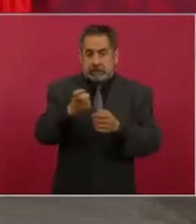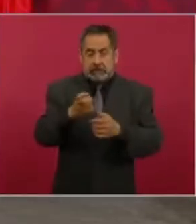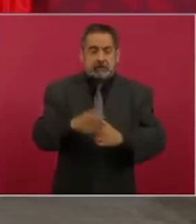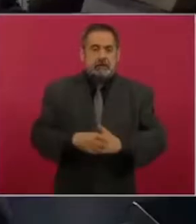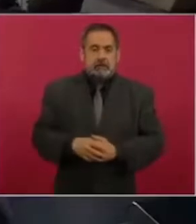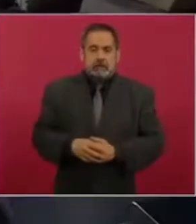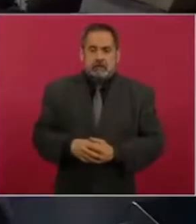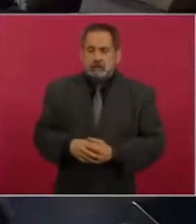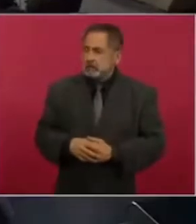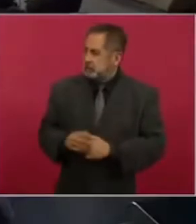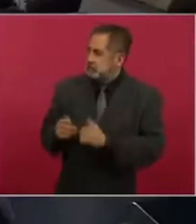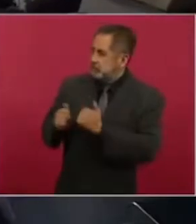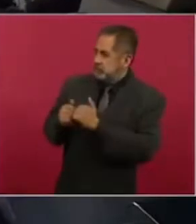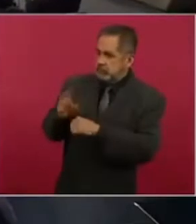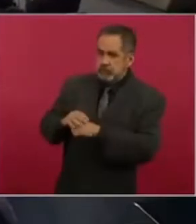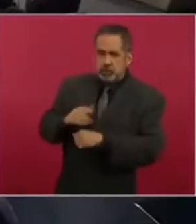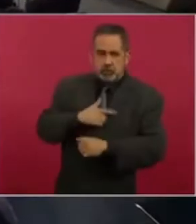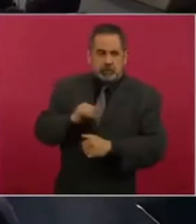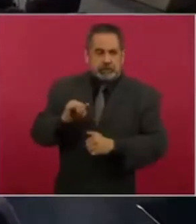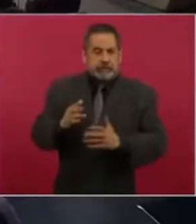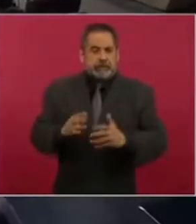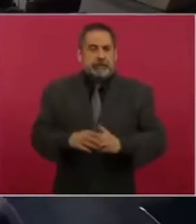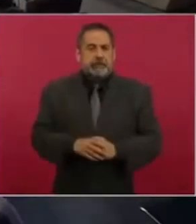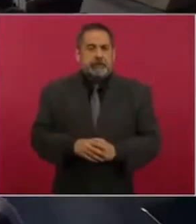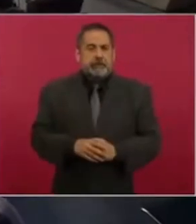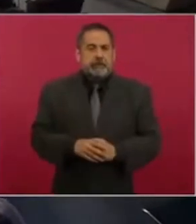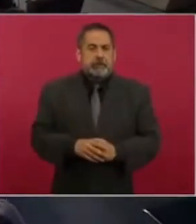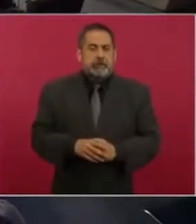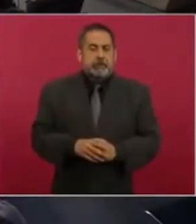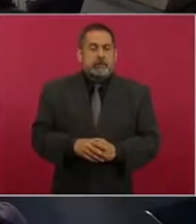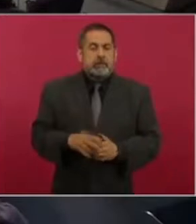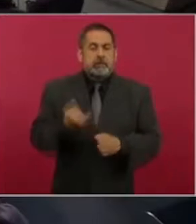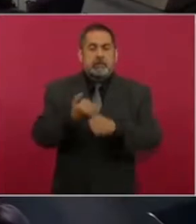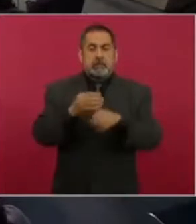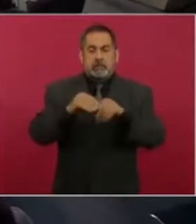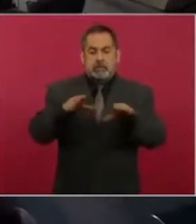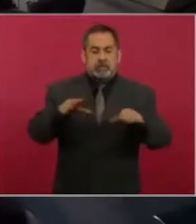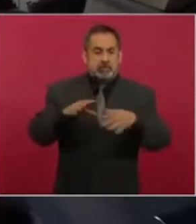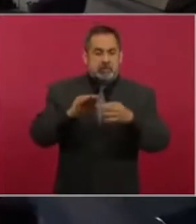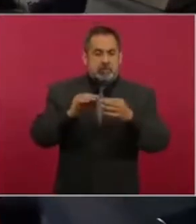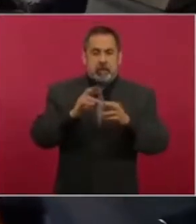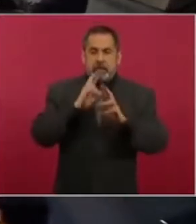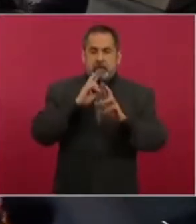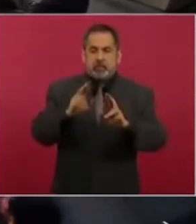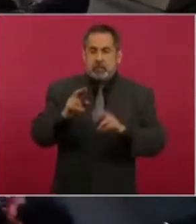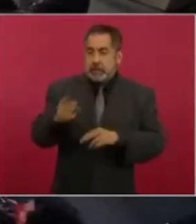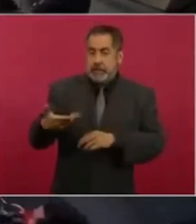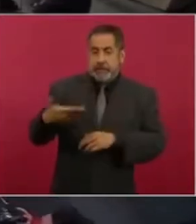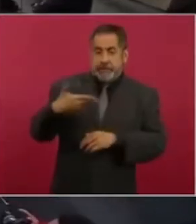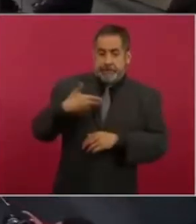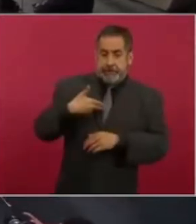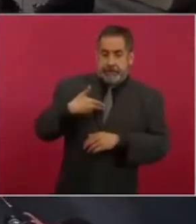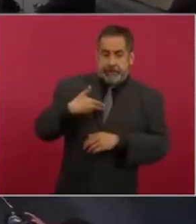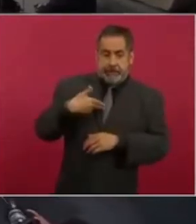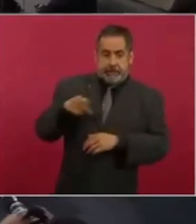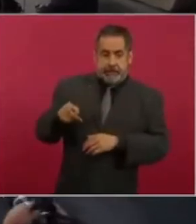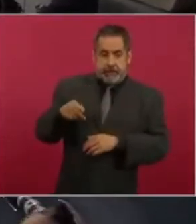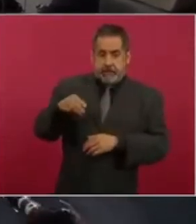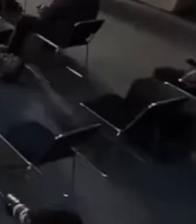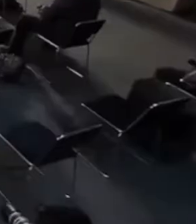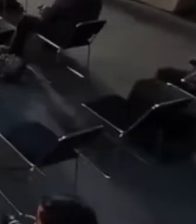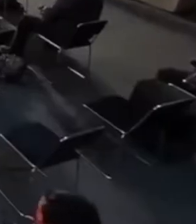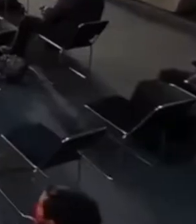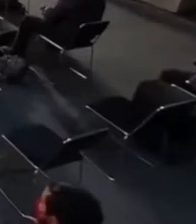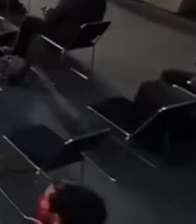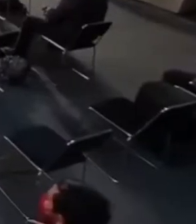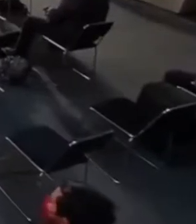permiso, señor presidente. En efectivo, esto les informo y respondo a la solicitud de la periodista Marta Obeso.